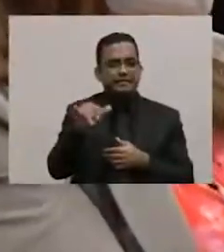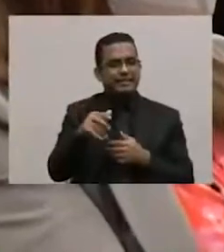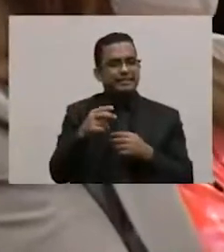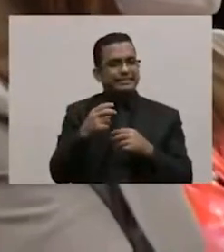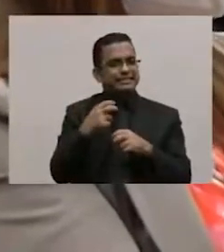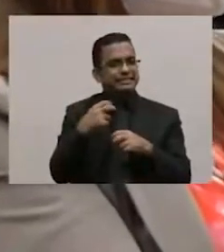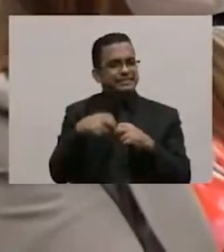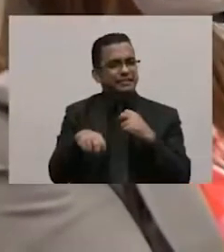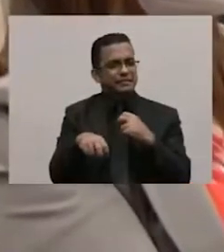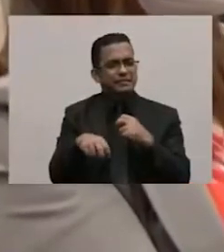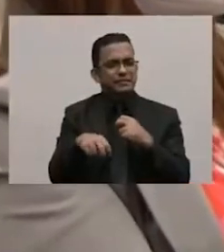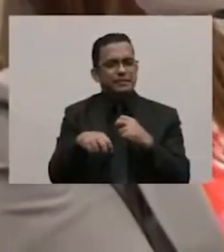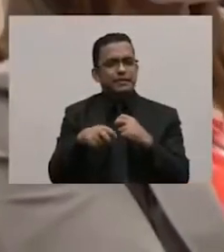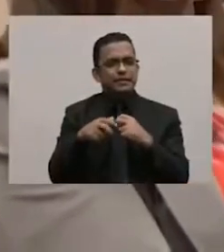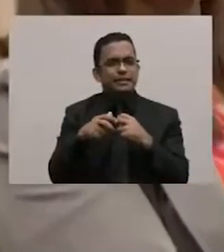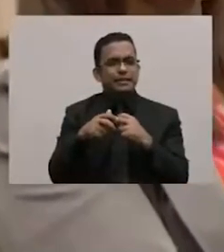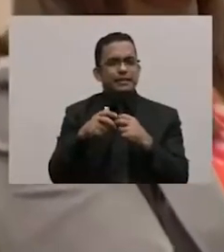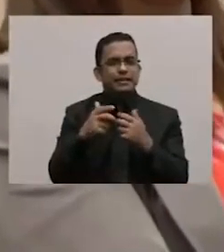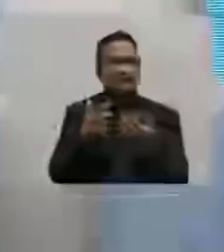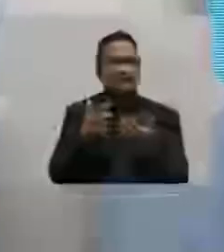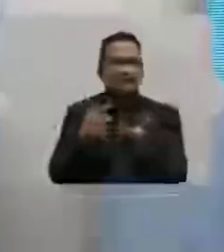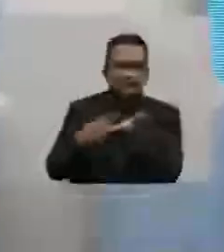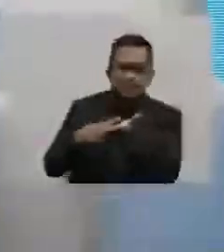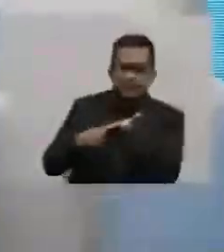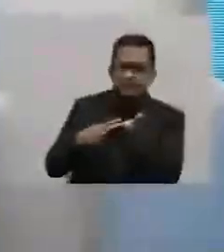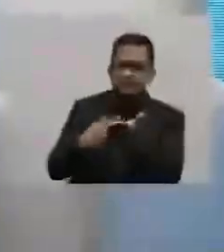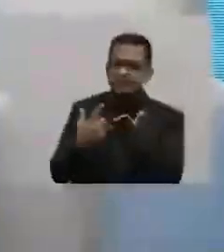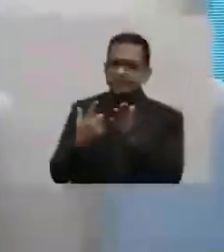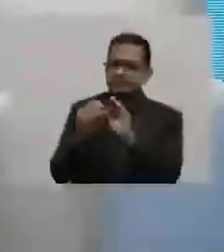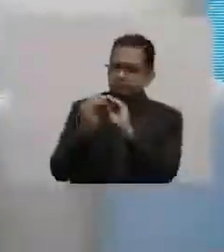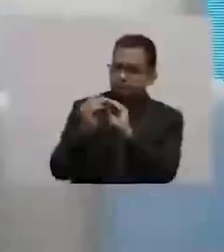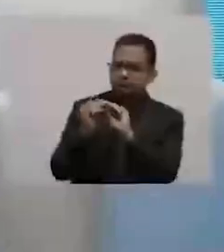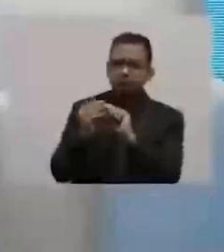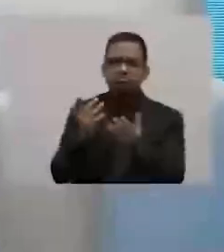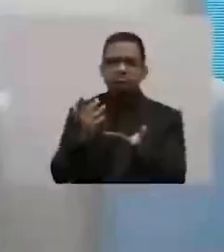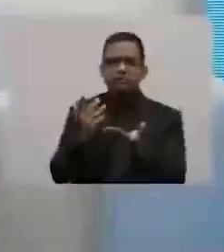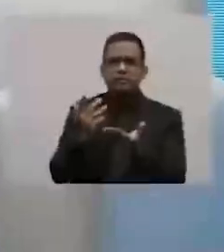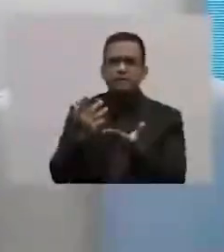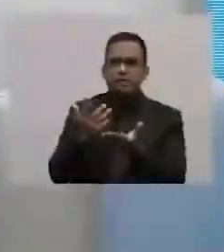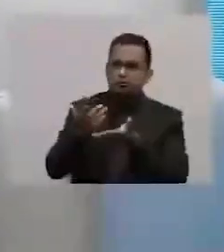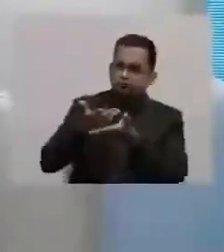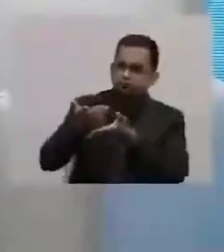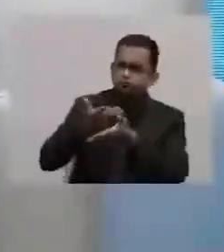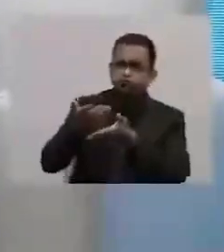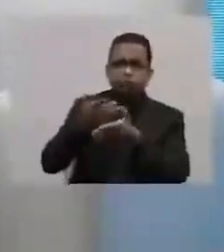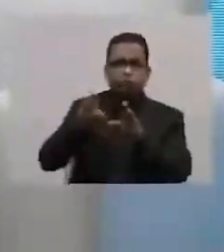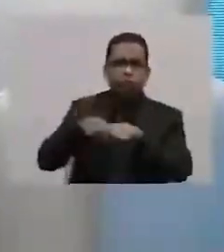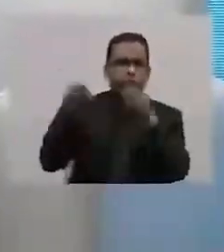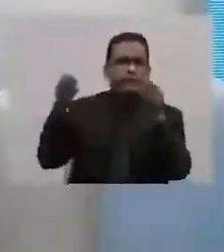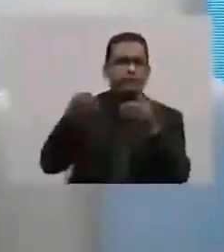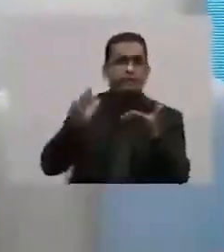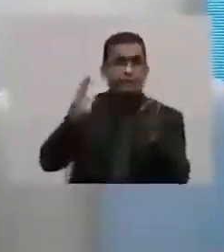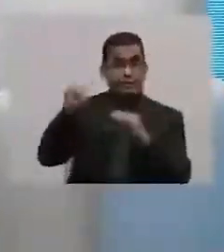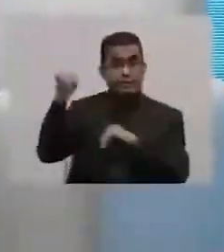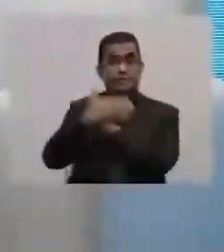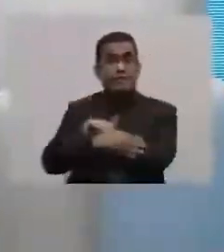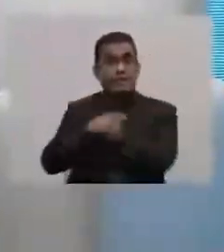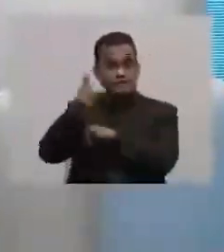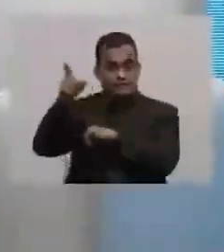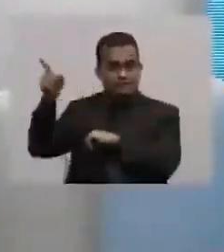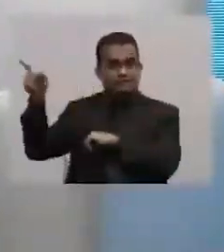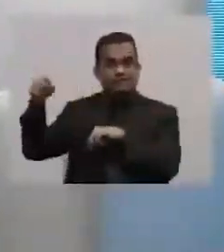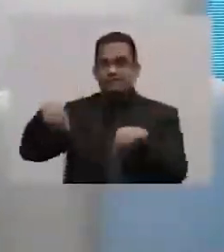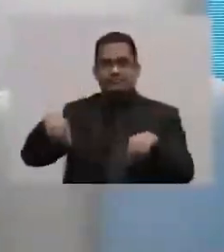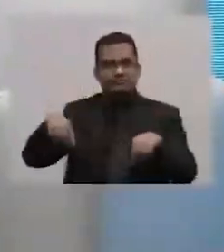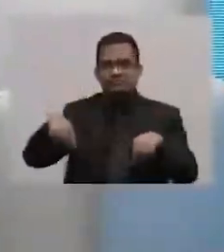difícil concretar el debate como una norma en el debate electoral, como ocurre en otros países, donde